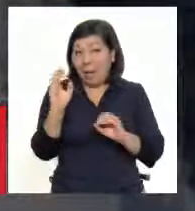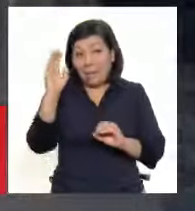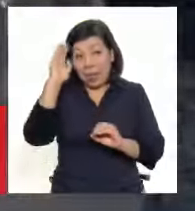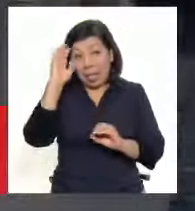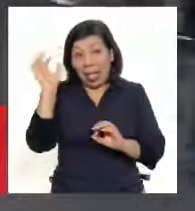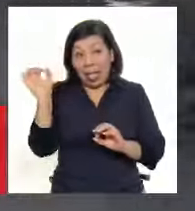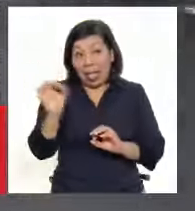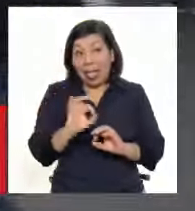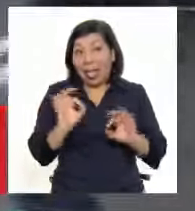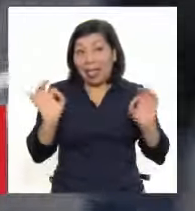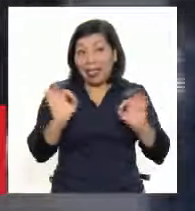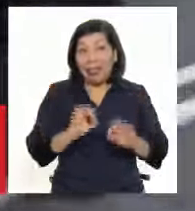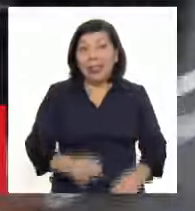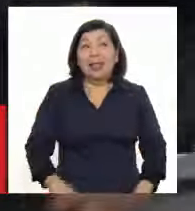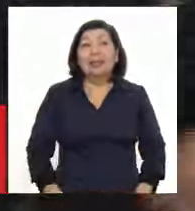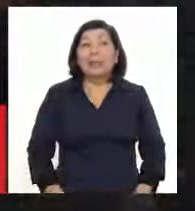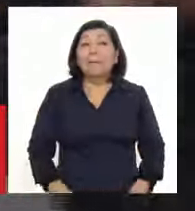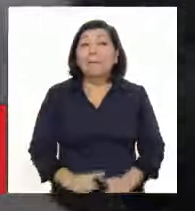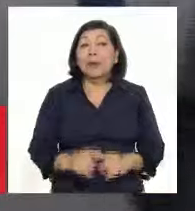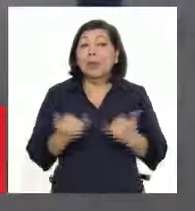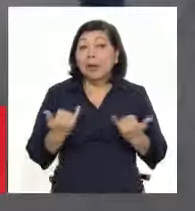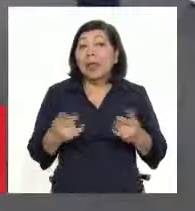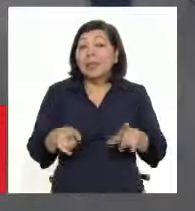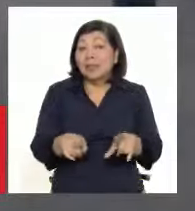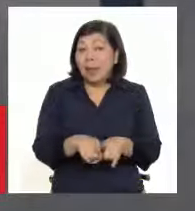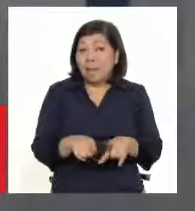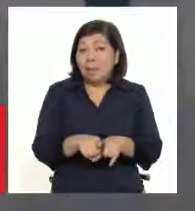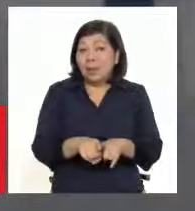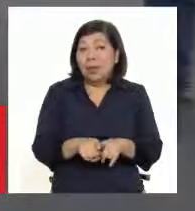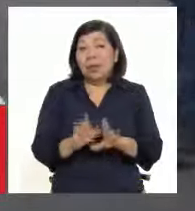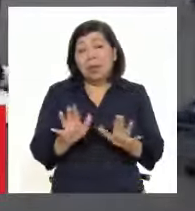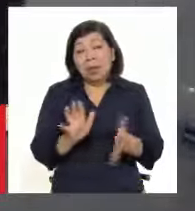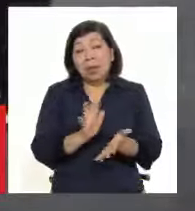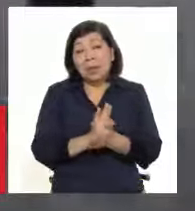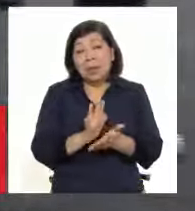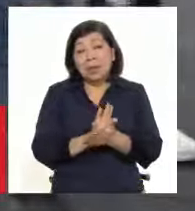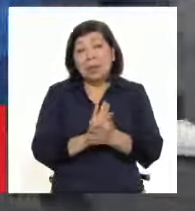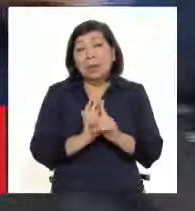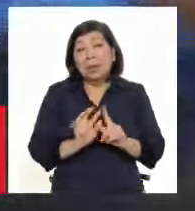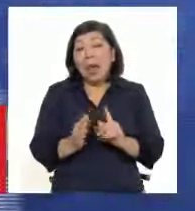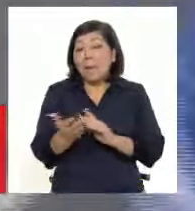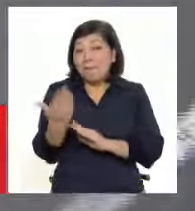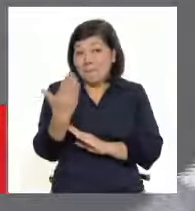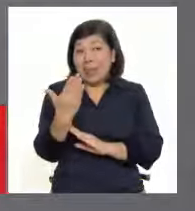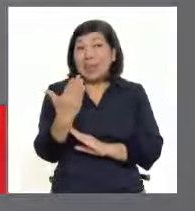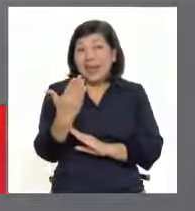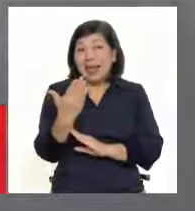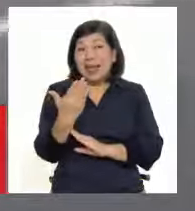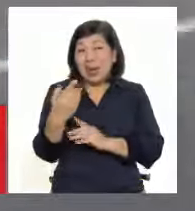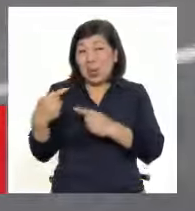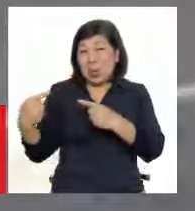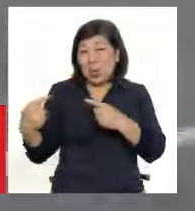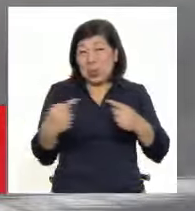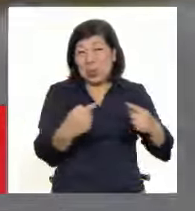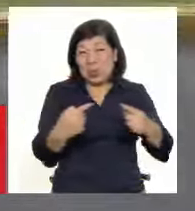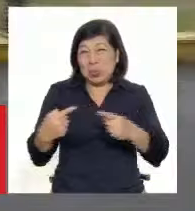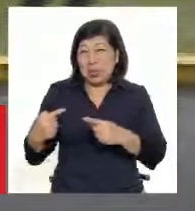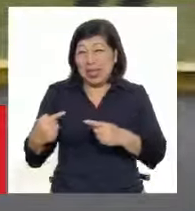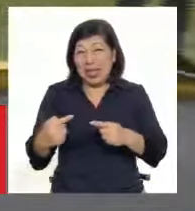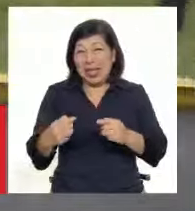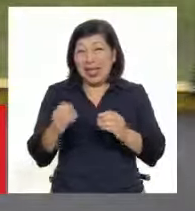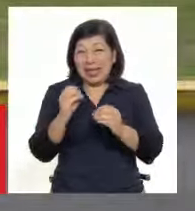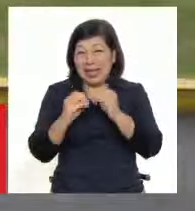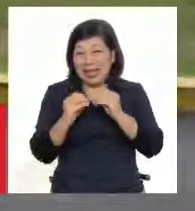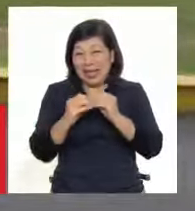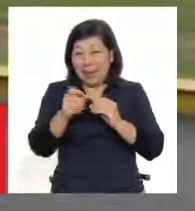esta participación de la policía, por eso es que también se han calmado un poco las aguas, ya que en la mañana hubo varios enfrentamientos por parte